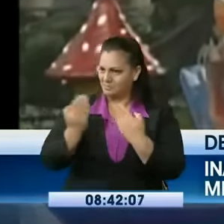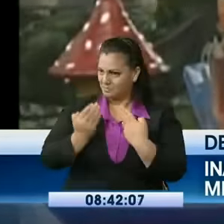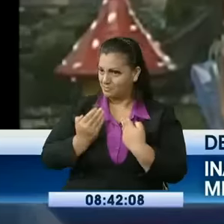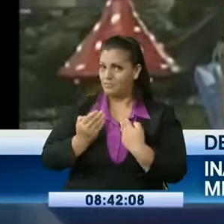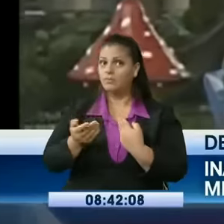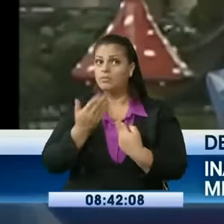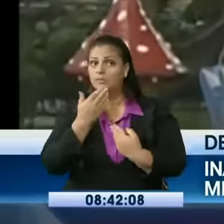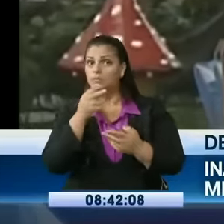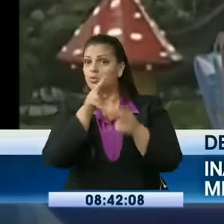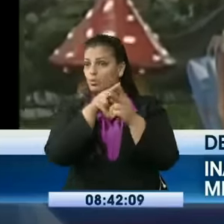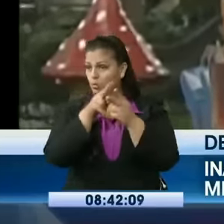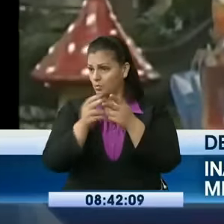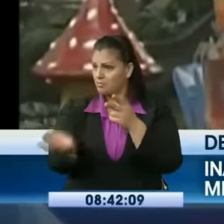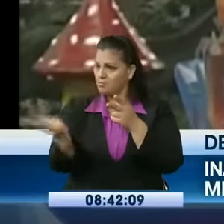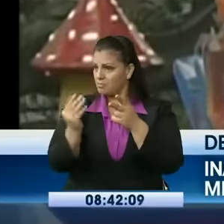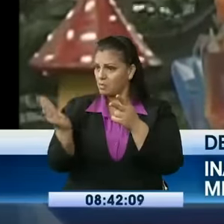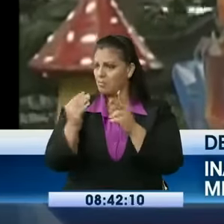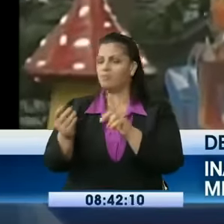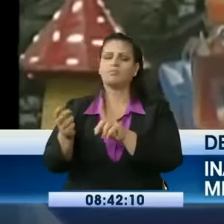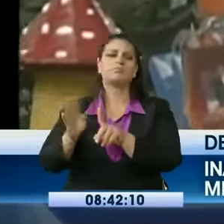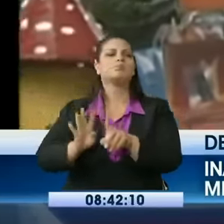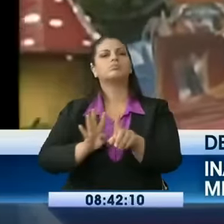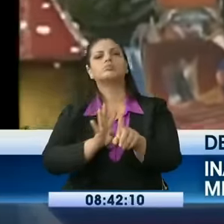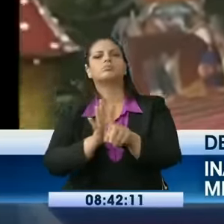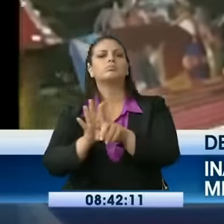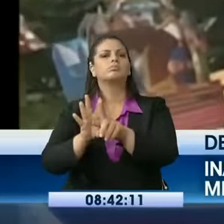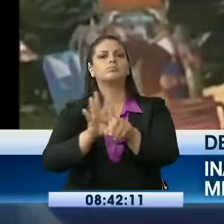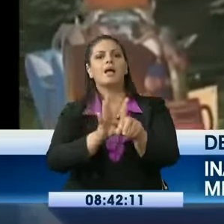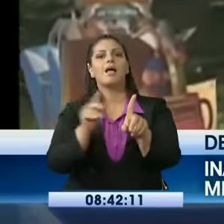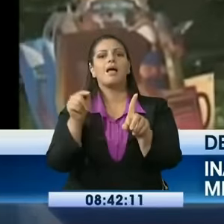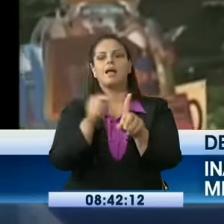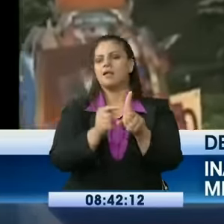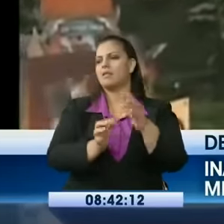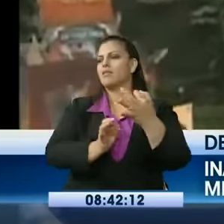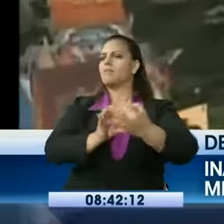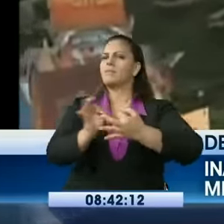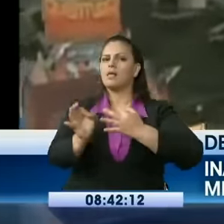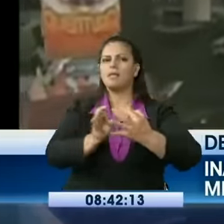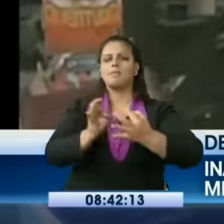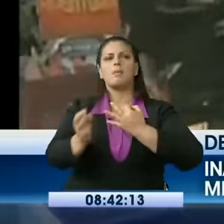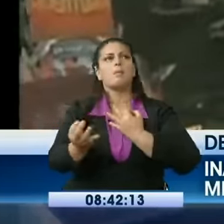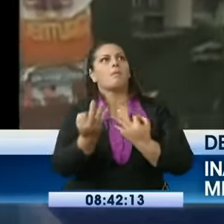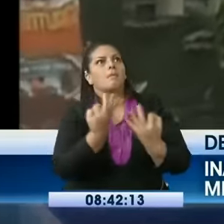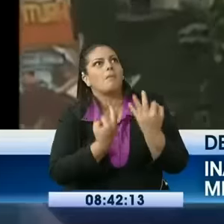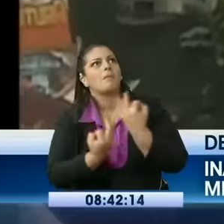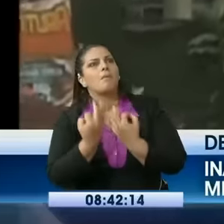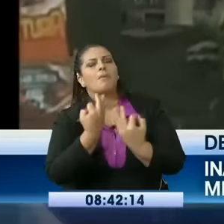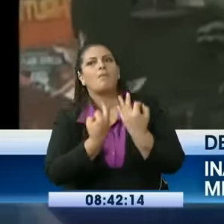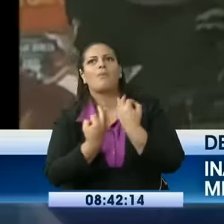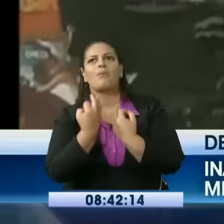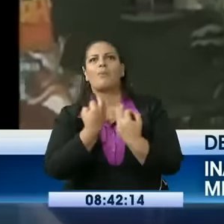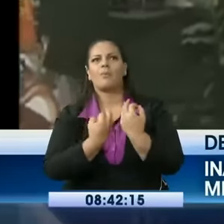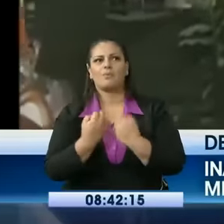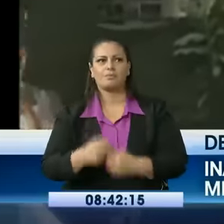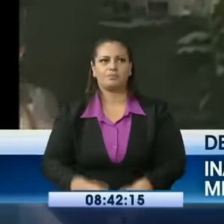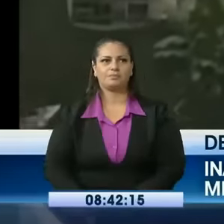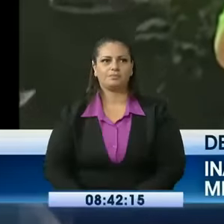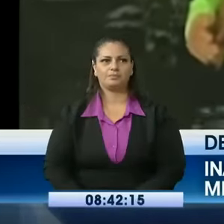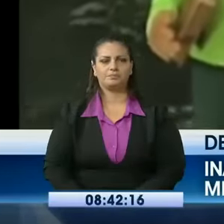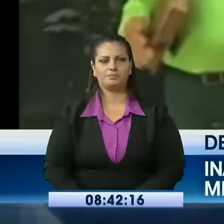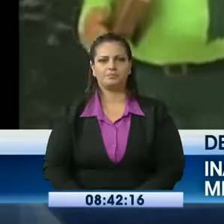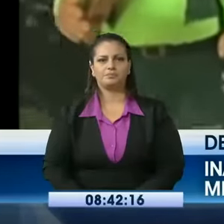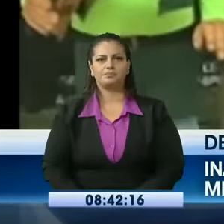te llevan para explicarte sobre todo lo que estás visitando y viendo. Ahí estamos viendo entonces la famosa olla con monedas de